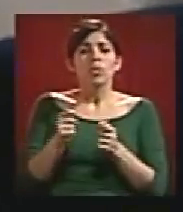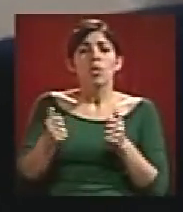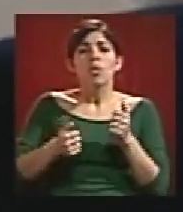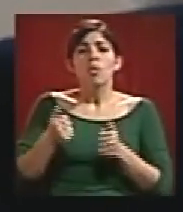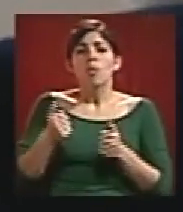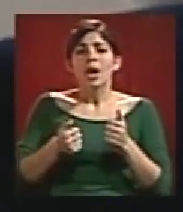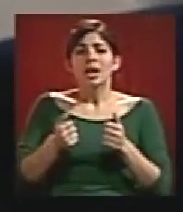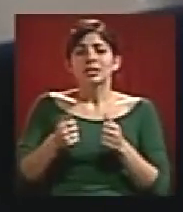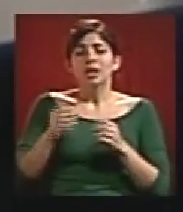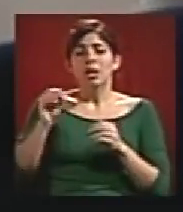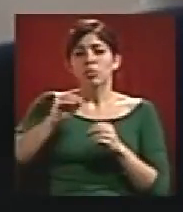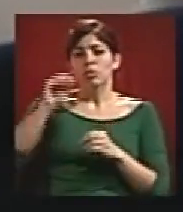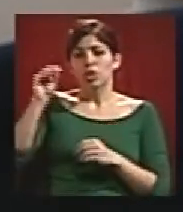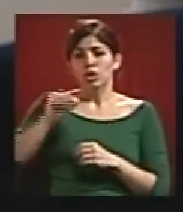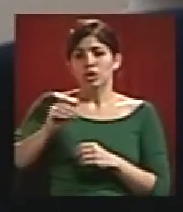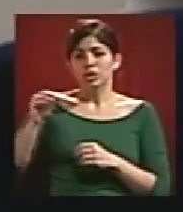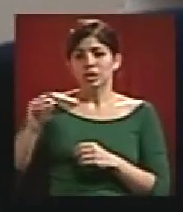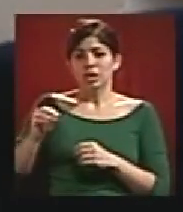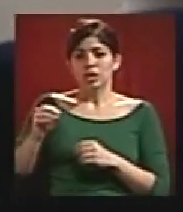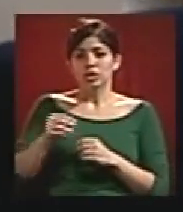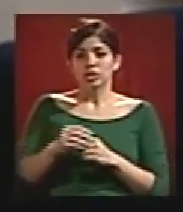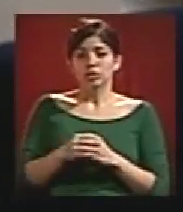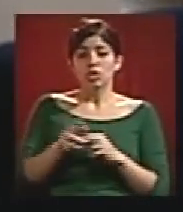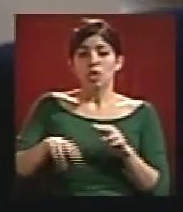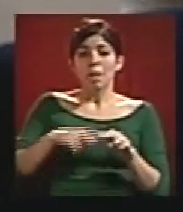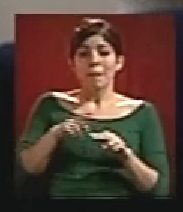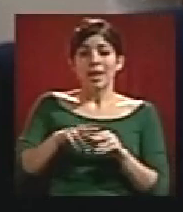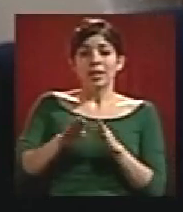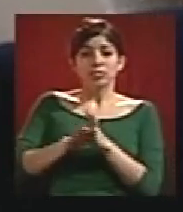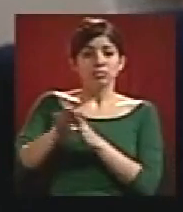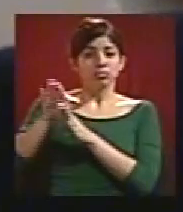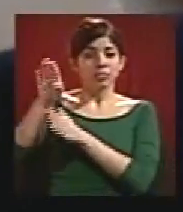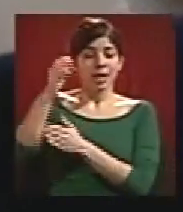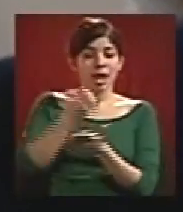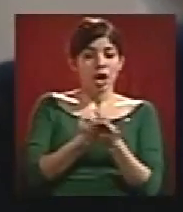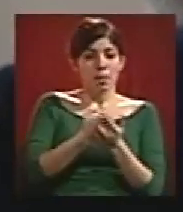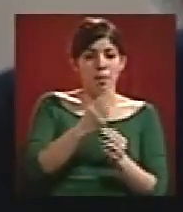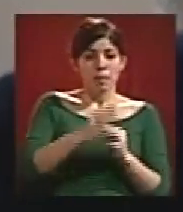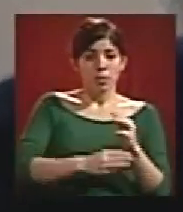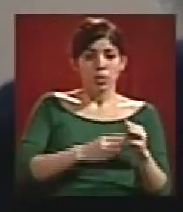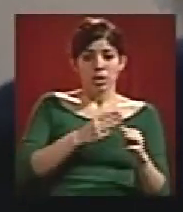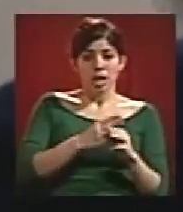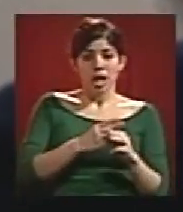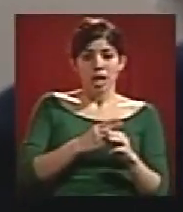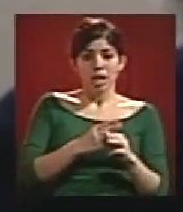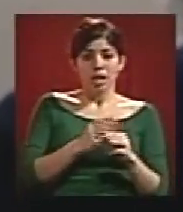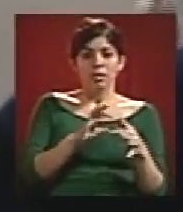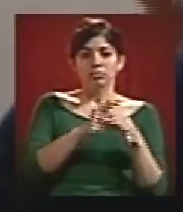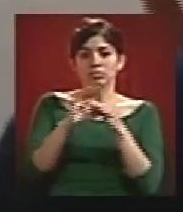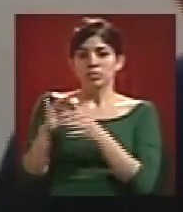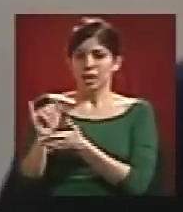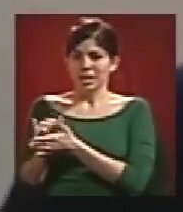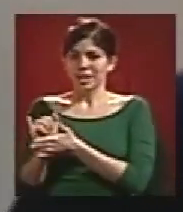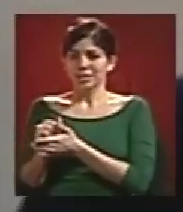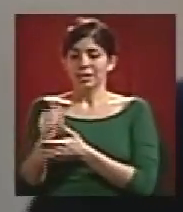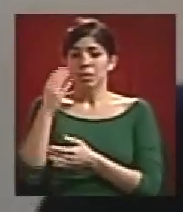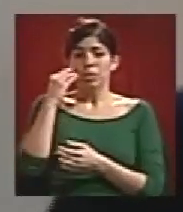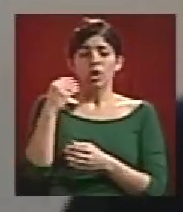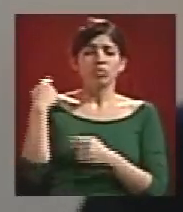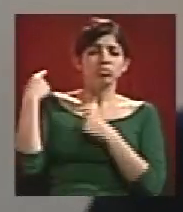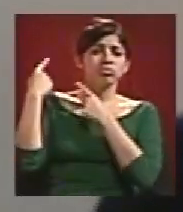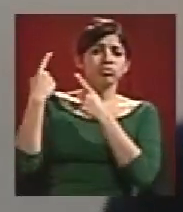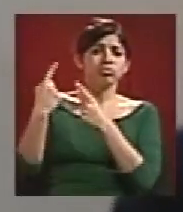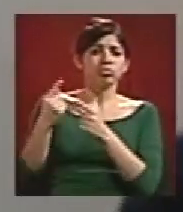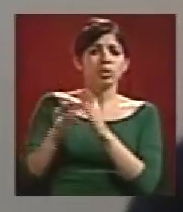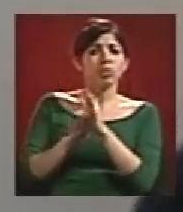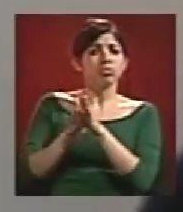pronósticos sobre las tendencias de crecimiento de la economía mundial cuando desata la crisis. porque después de varios años de un crecimiento muy